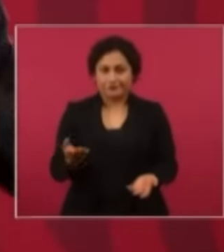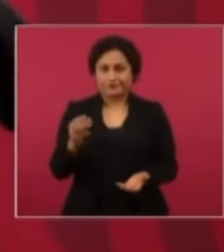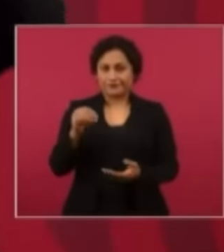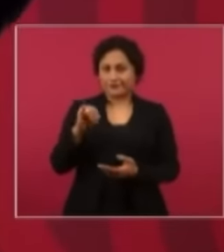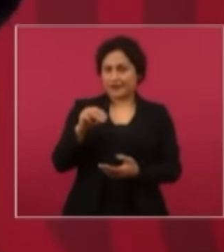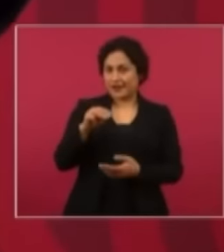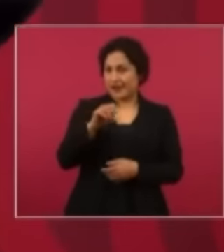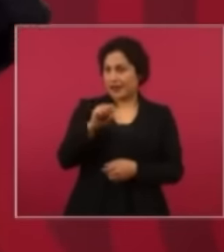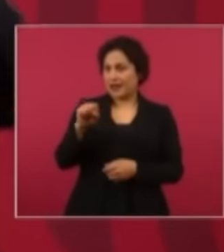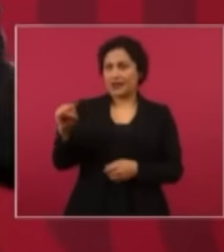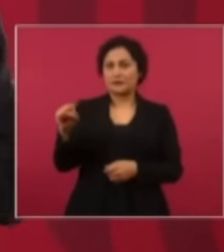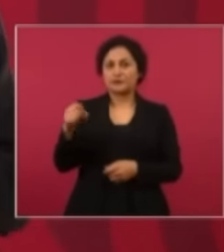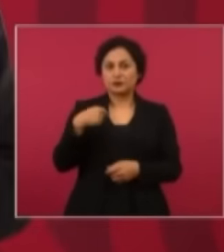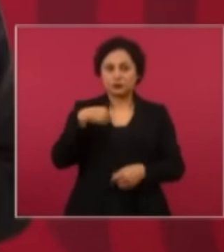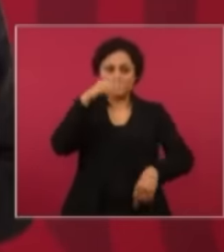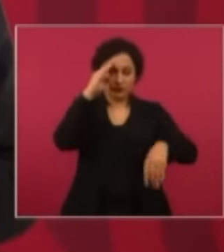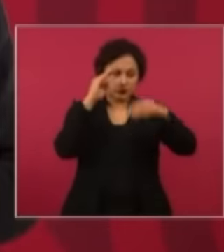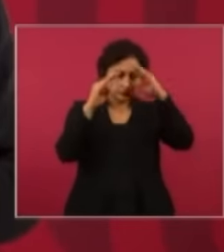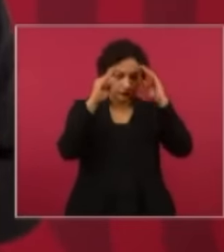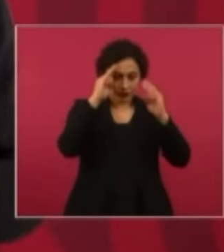y no